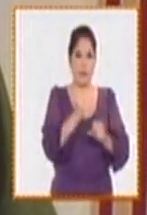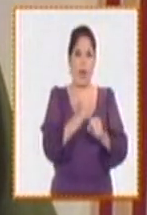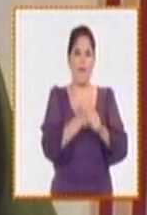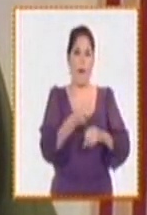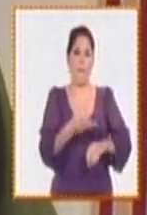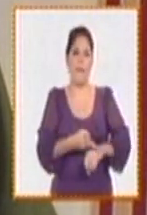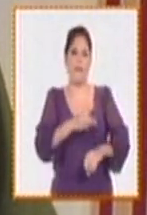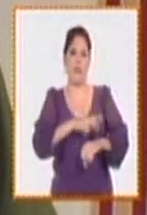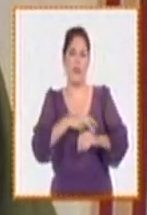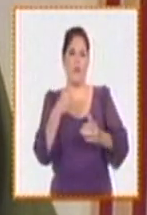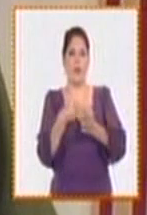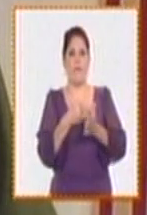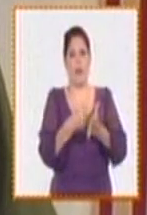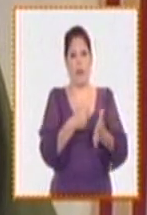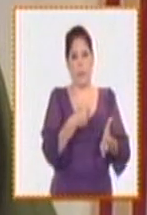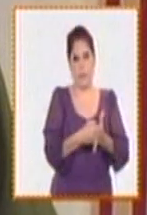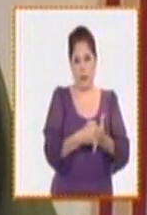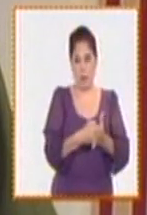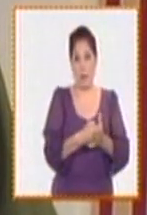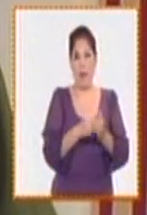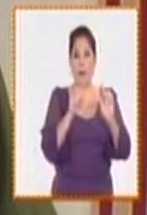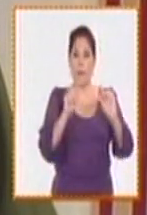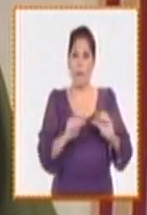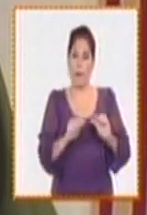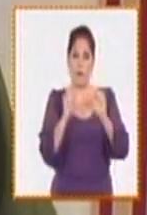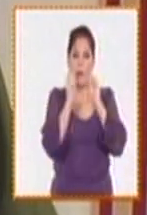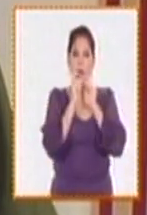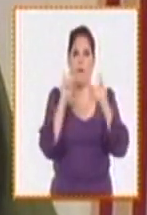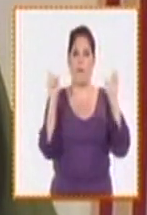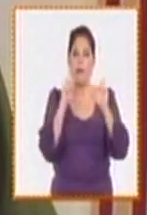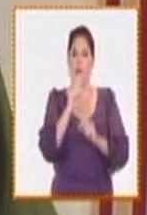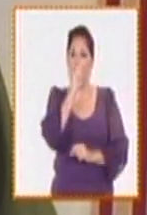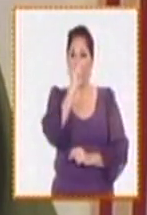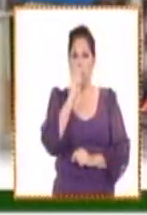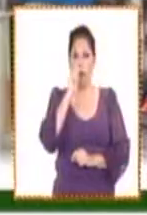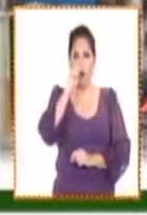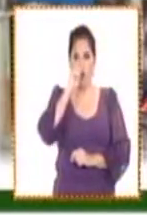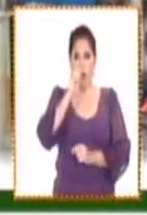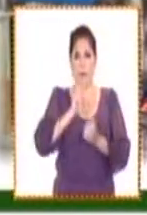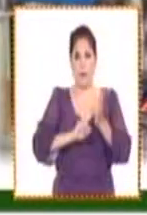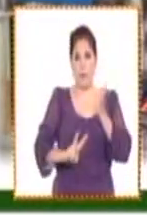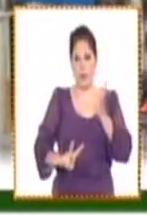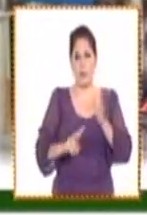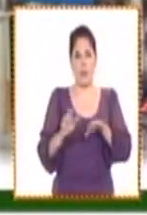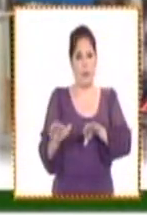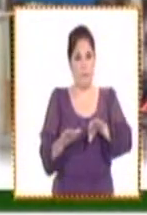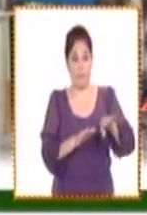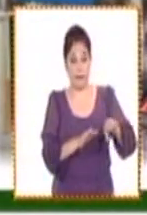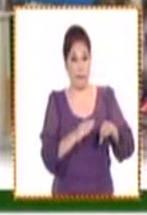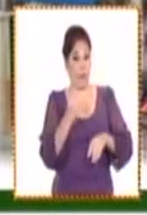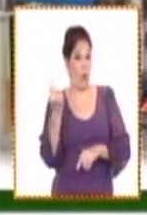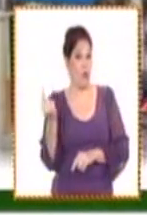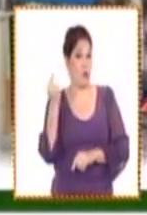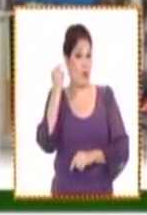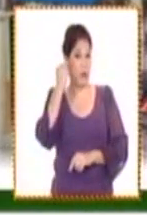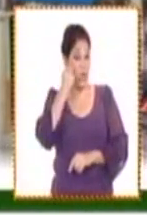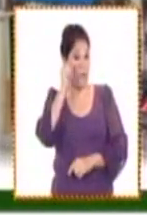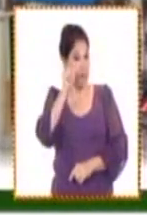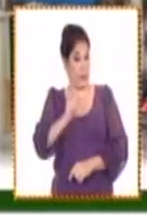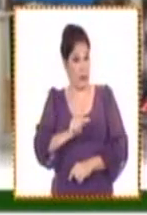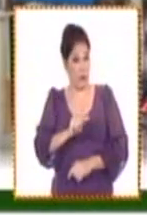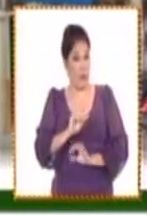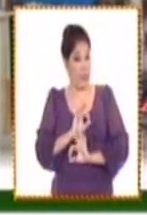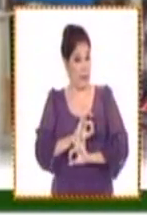y de enfrentamiento para minimizar el impacto de la droga en estos territorios. Escuchar a oficiales del órgano especializado